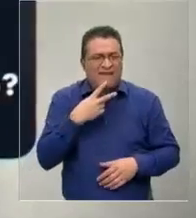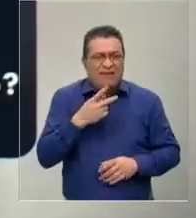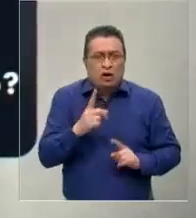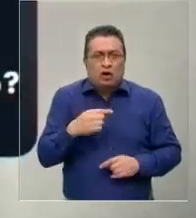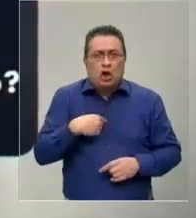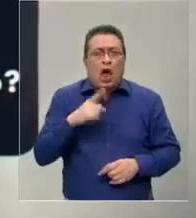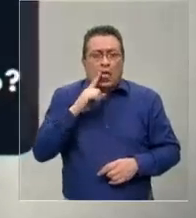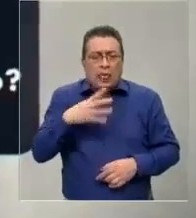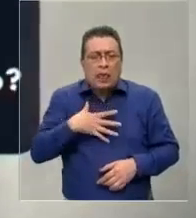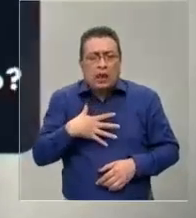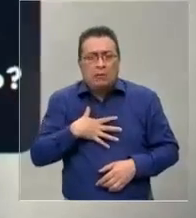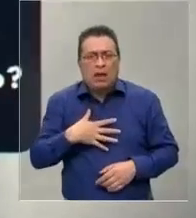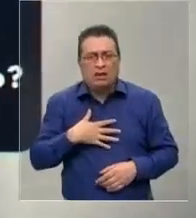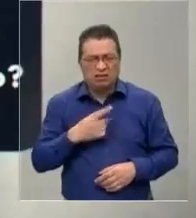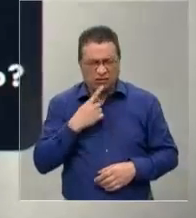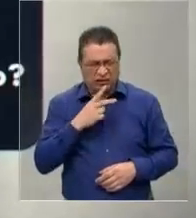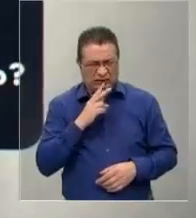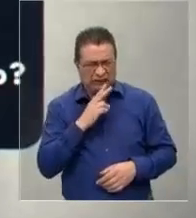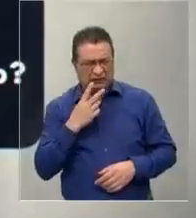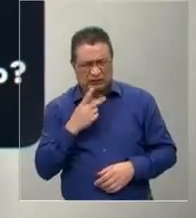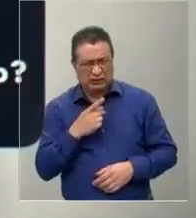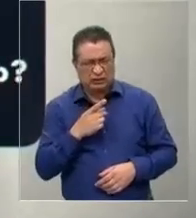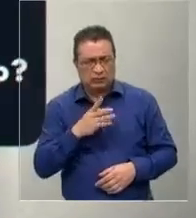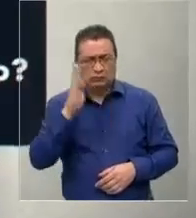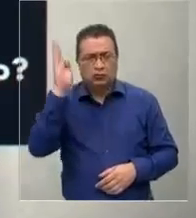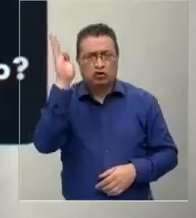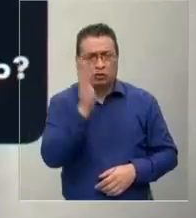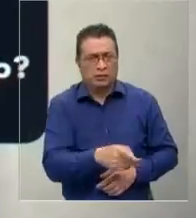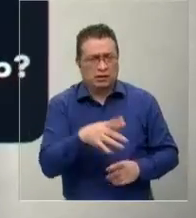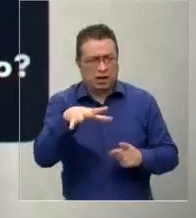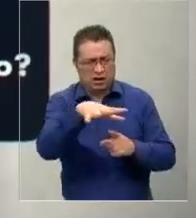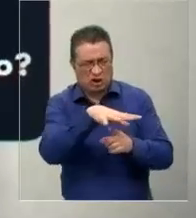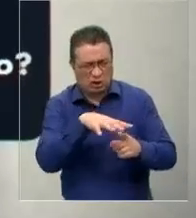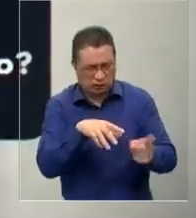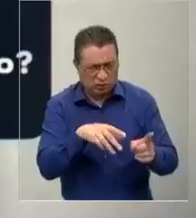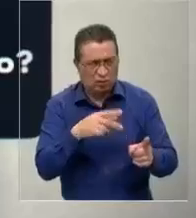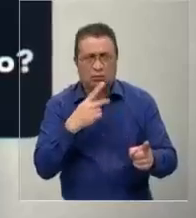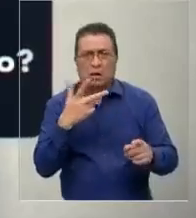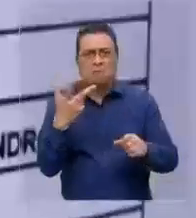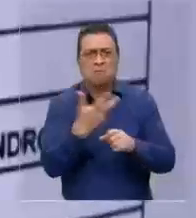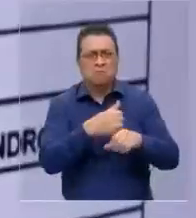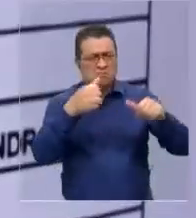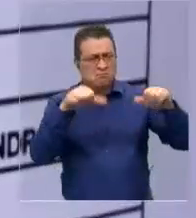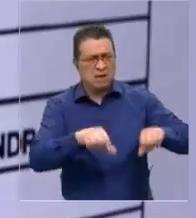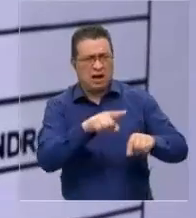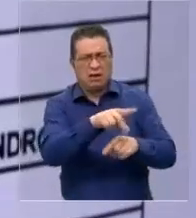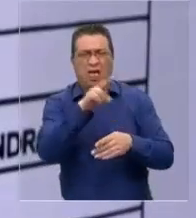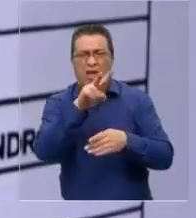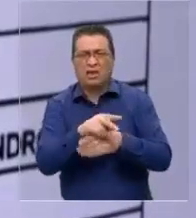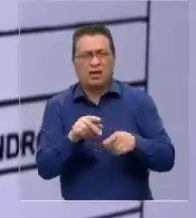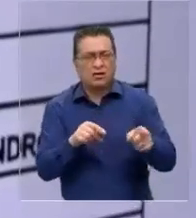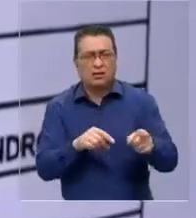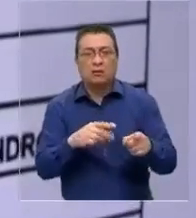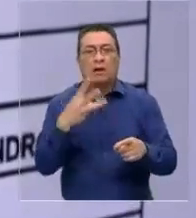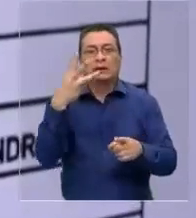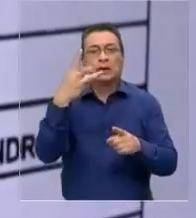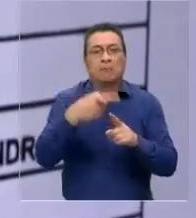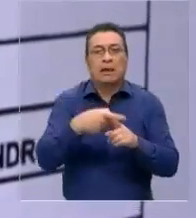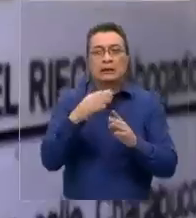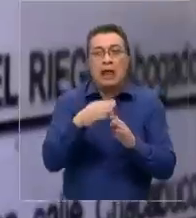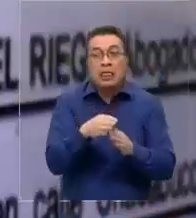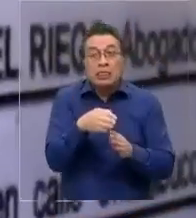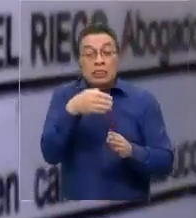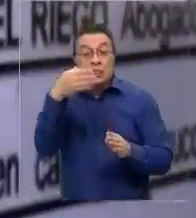miedo. Se suspende el testimonio por la condición emocional del testigo. 3 meses después de